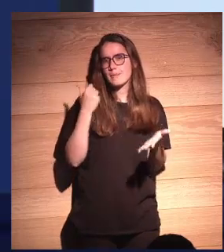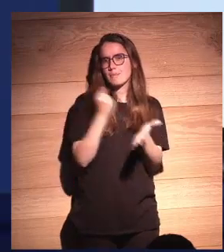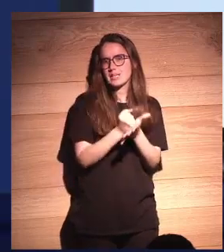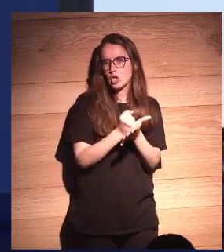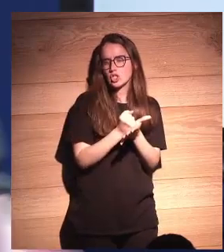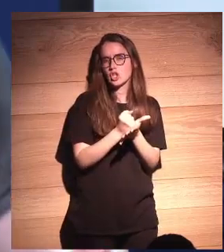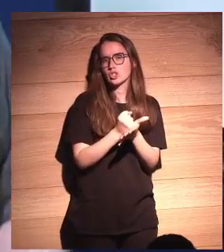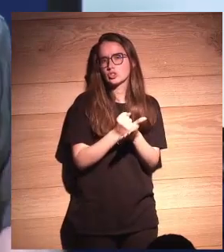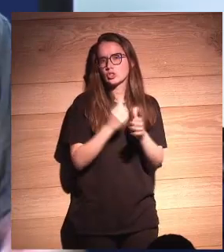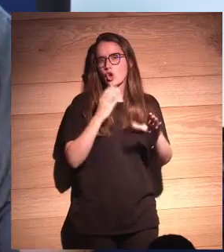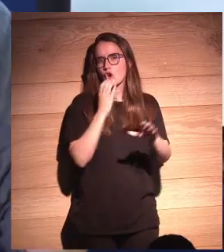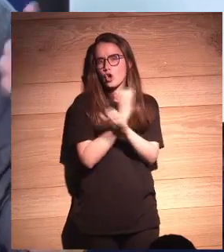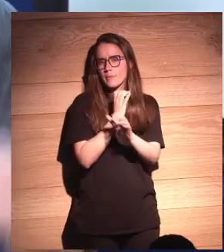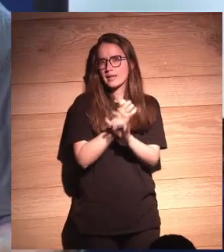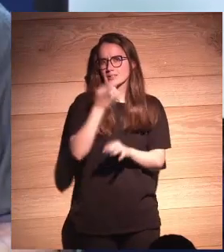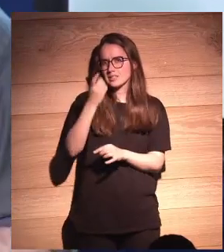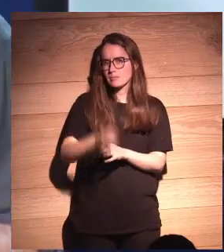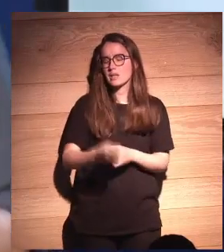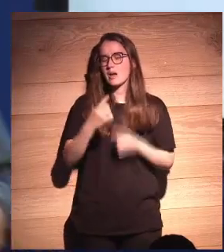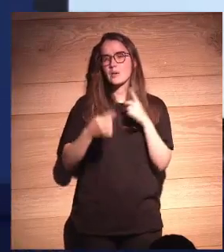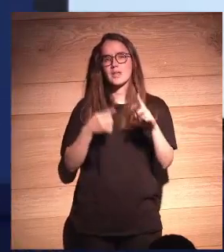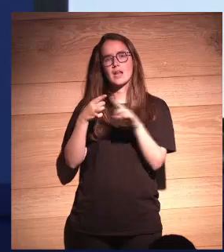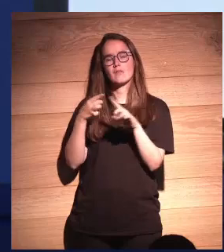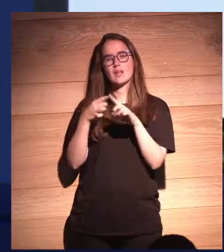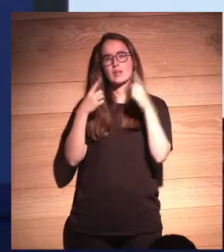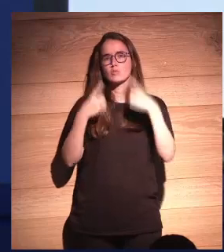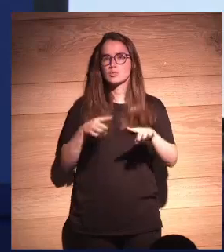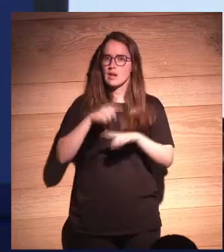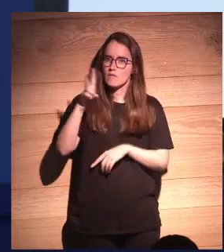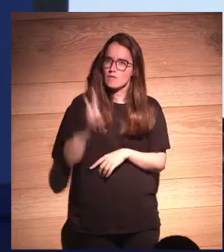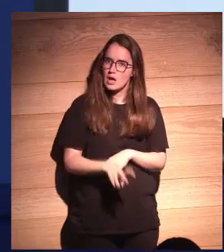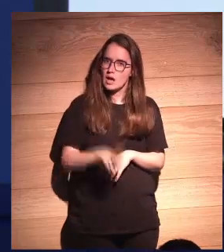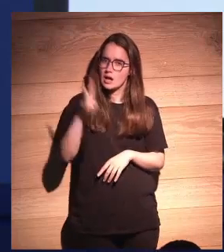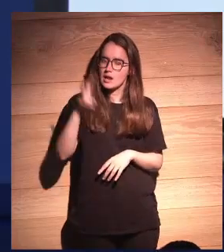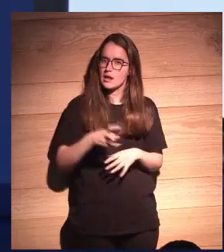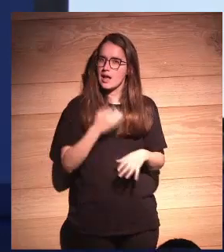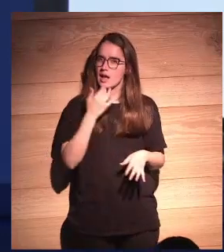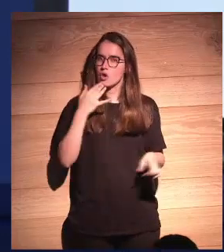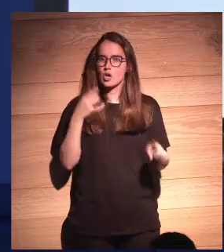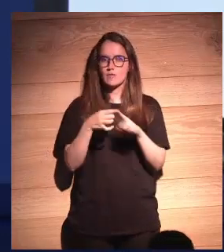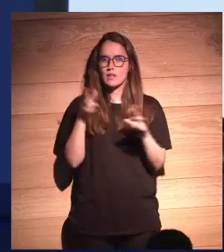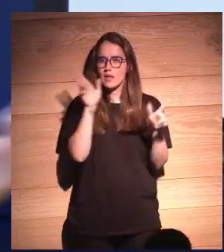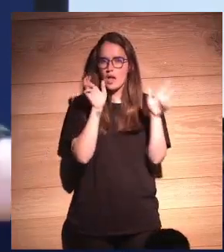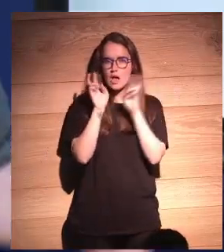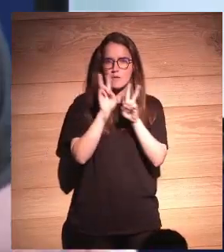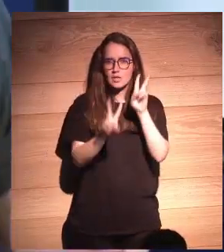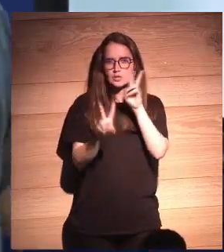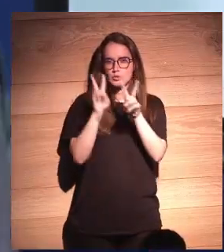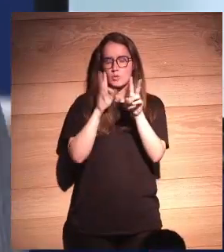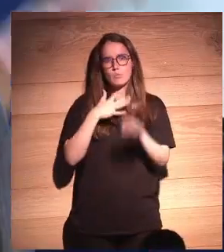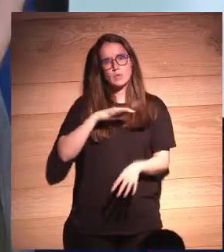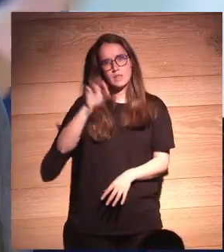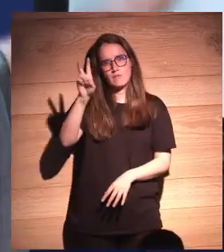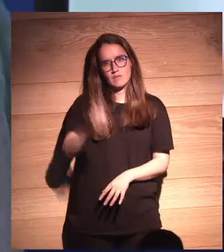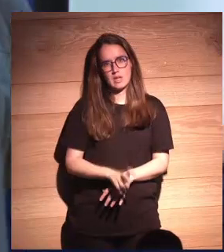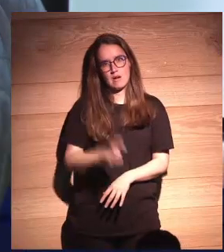pictóricos, cómics incluso referencias musicales nos pueden servir. Cualquier referencia audiovisual nos puede